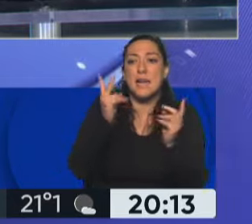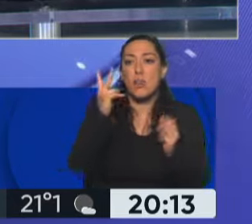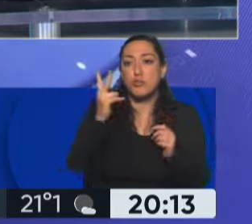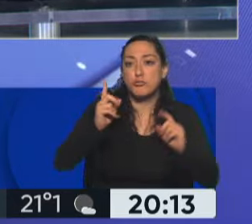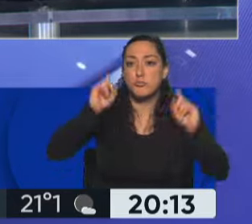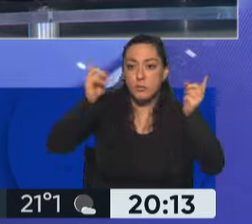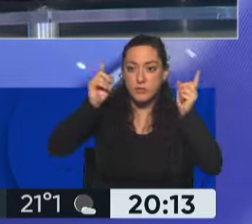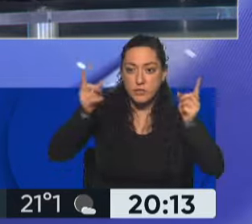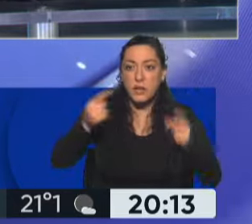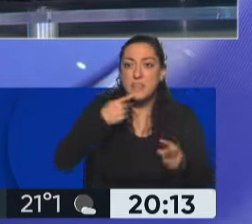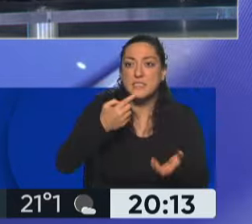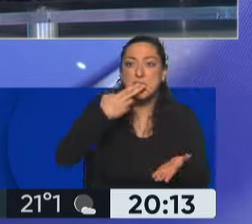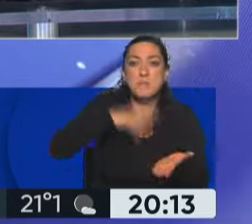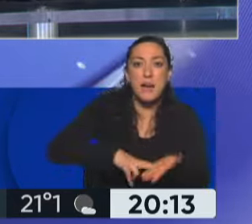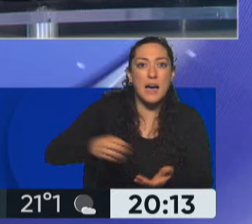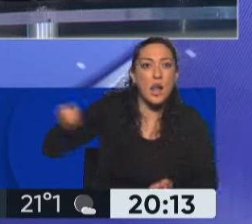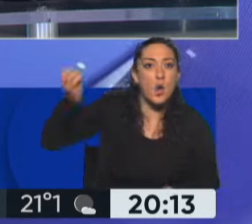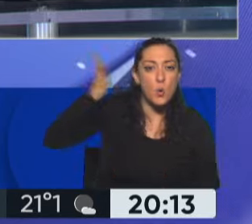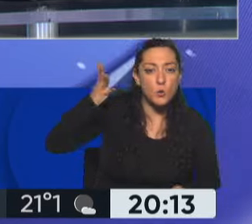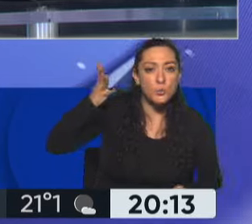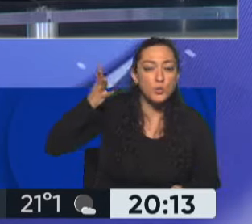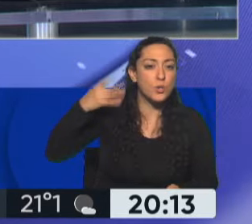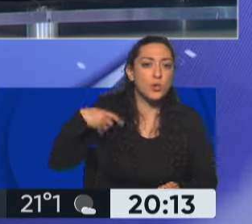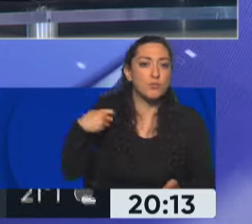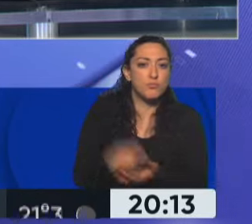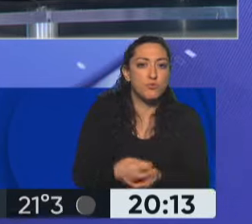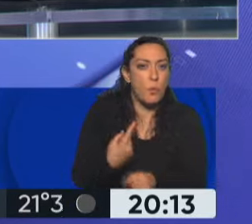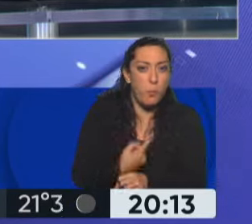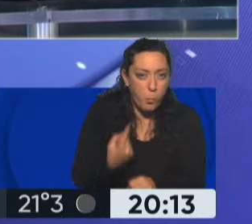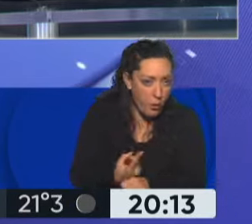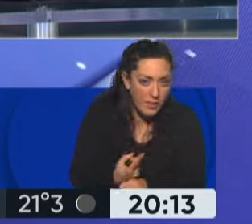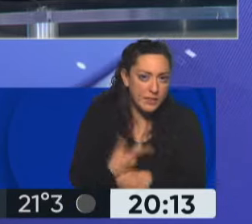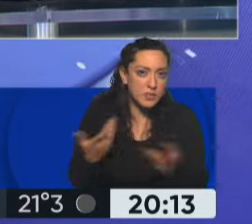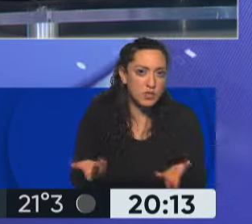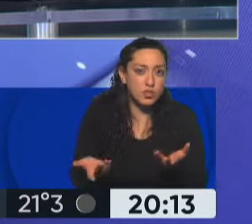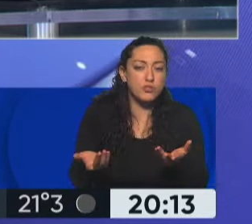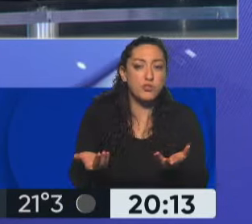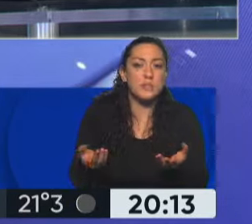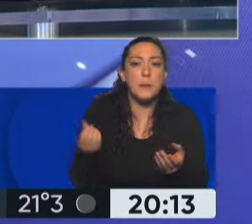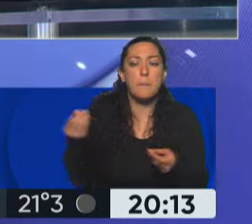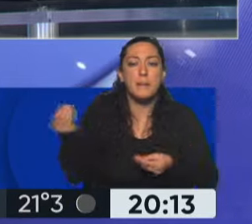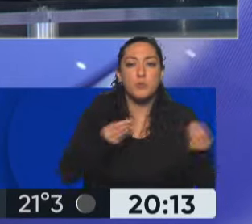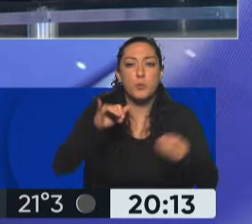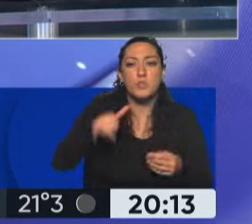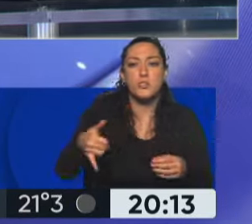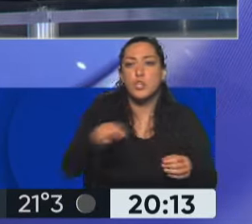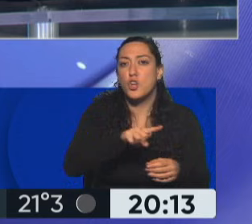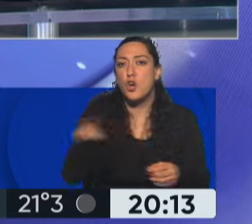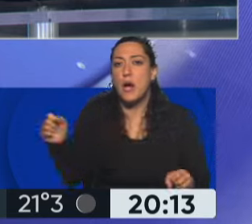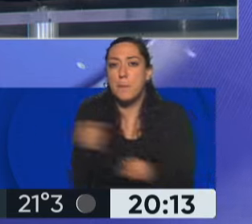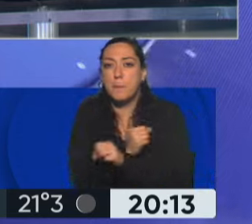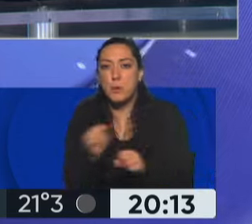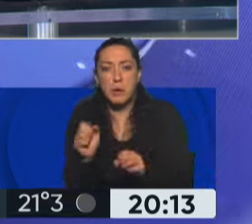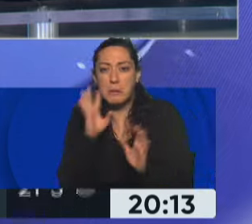la factura de la Luz entonces quiere decir que el problema no radica hoy en que si se puede o no aprobar el presupuesto acá lo que no está en